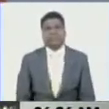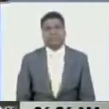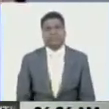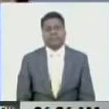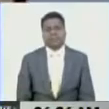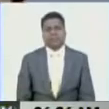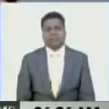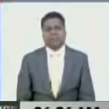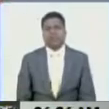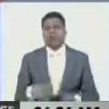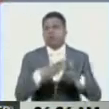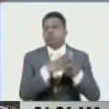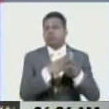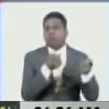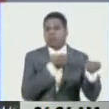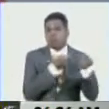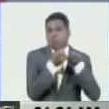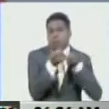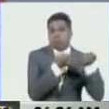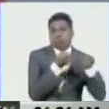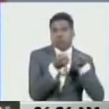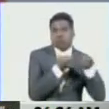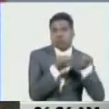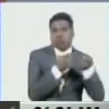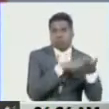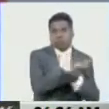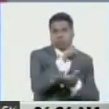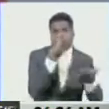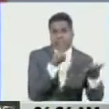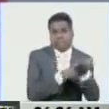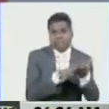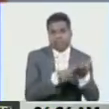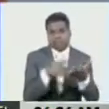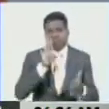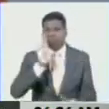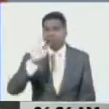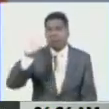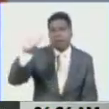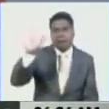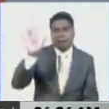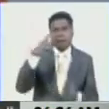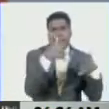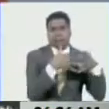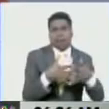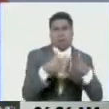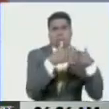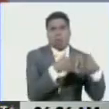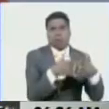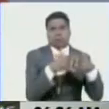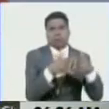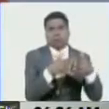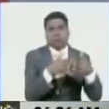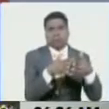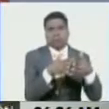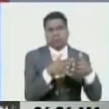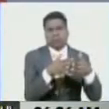la estructura de dominación imperial. Es un sistema